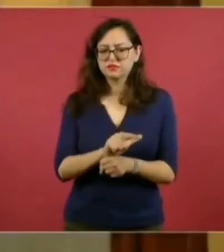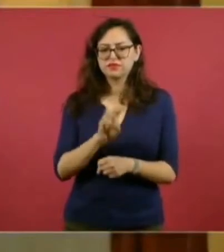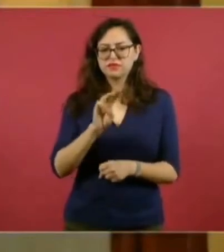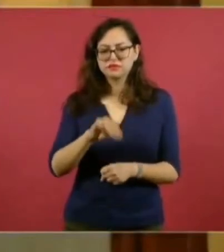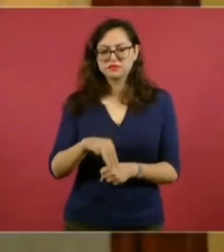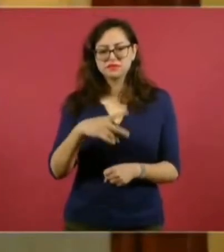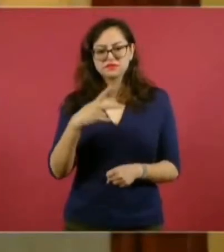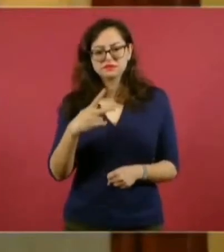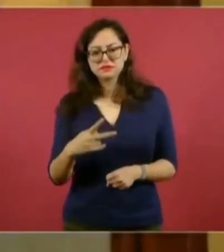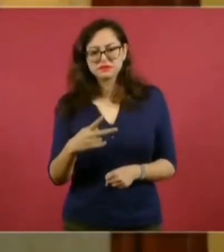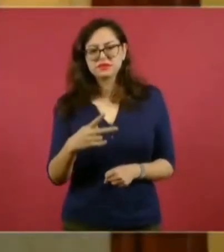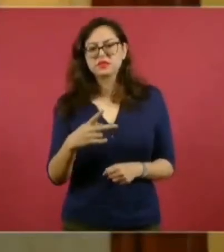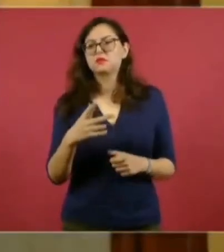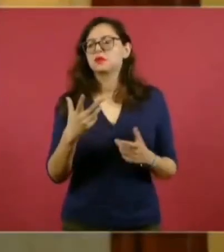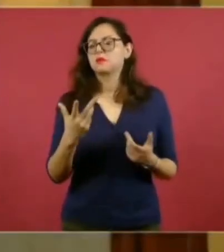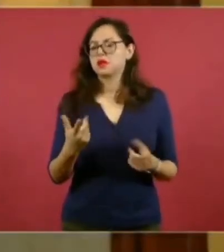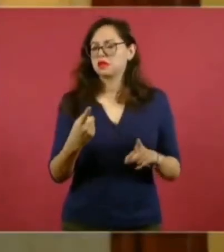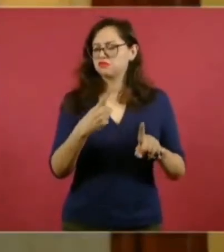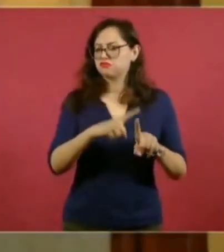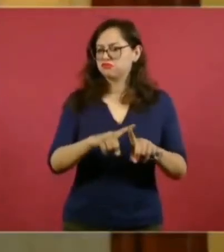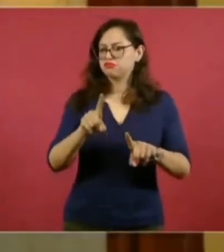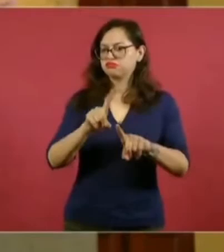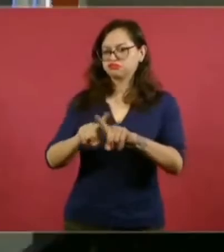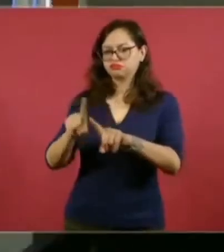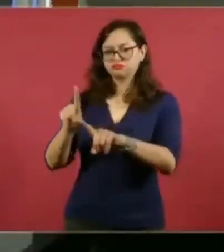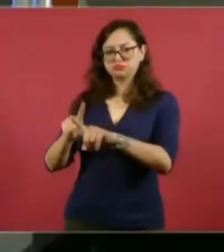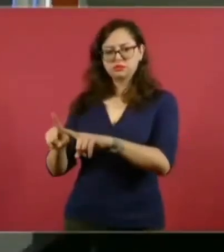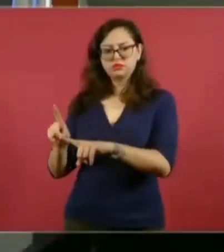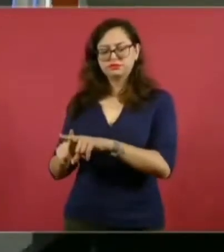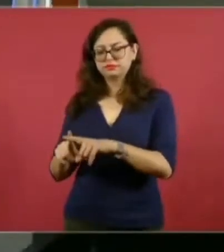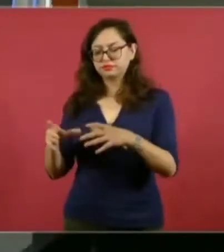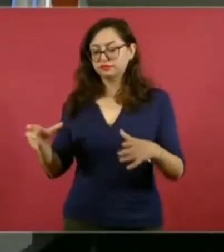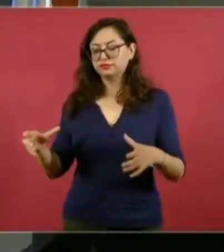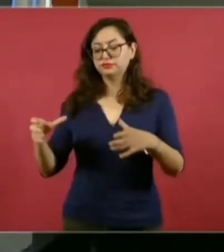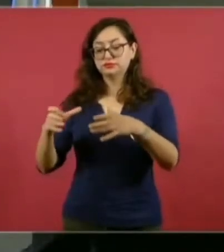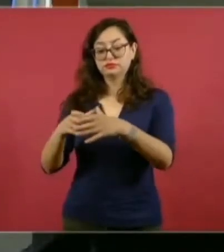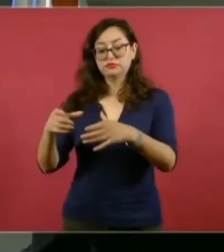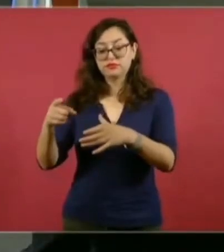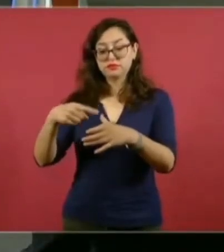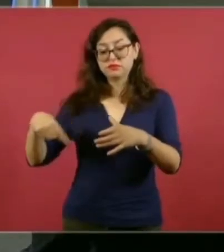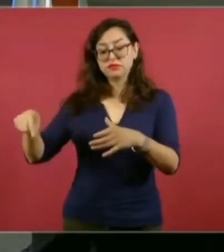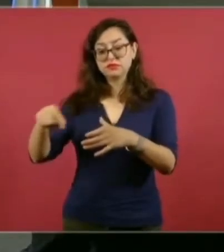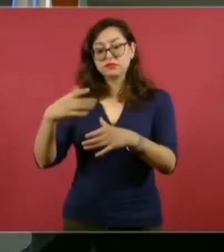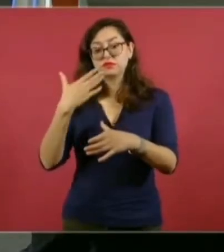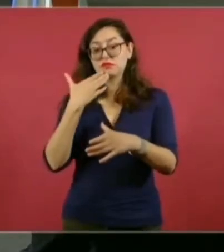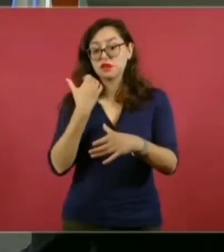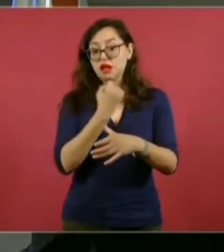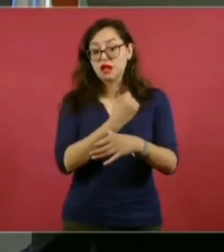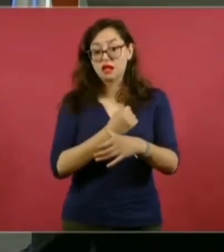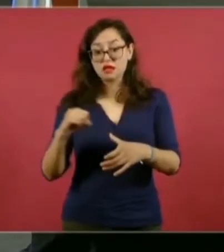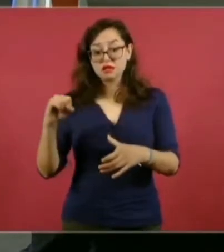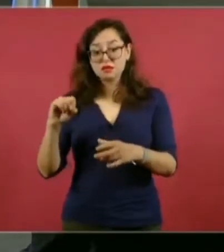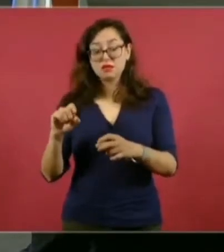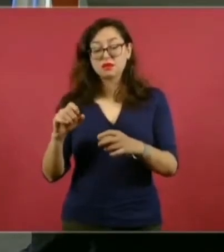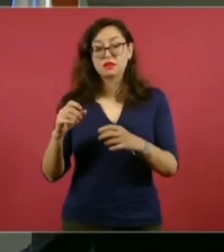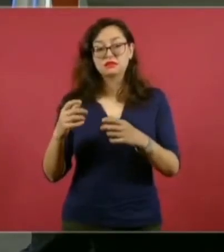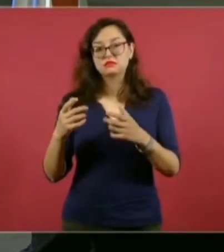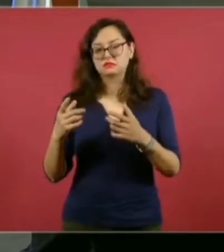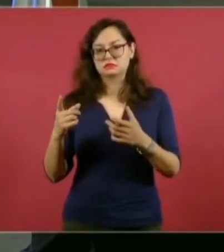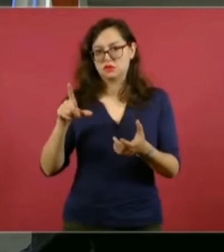ministerios públicos y los integrantes del grupo interdisciplinario de expertos